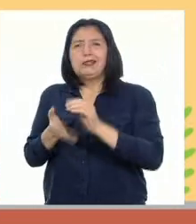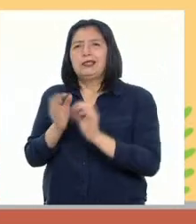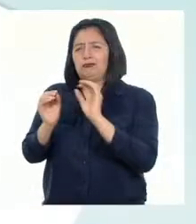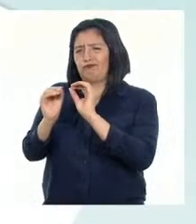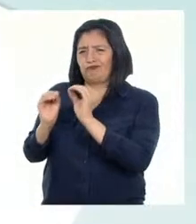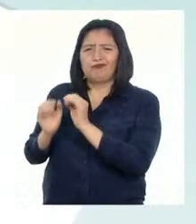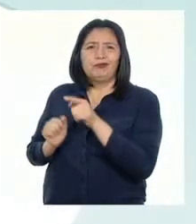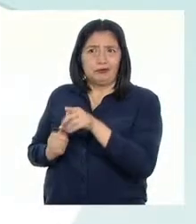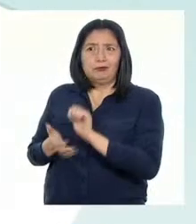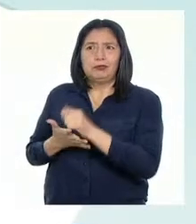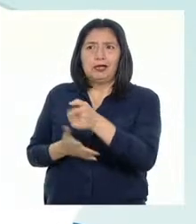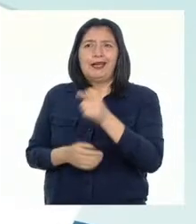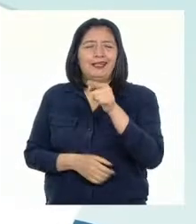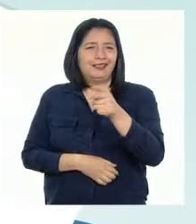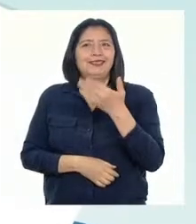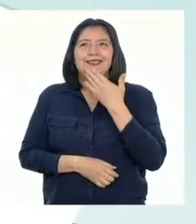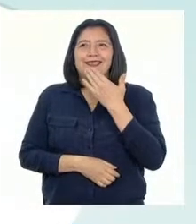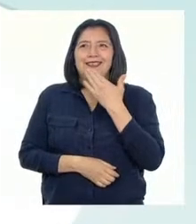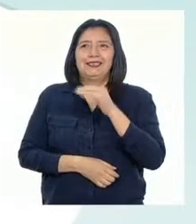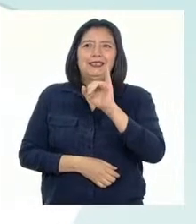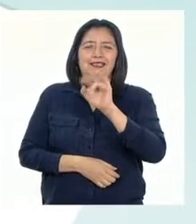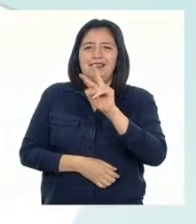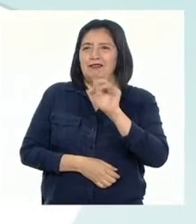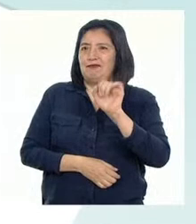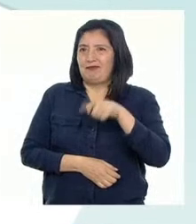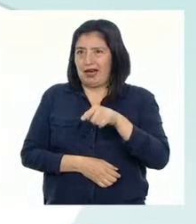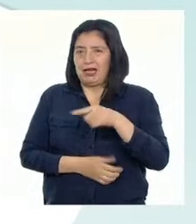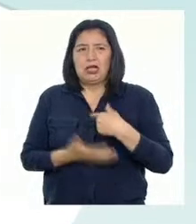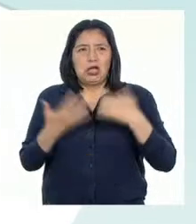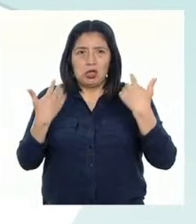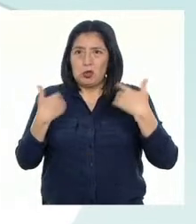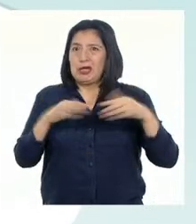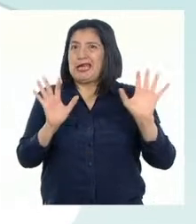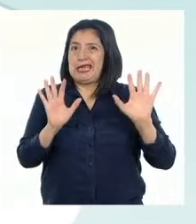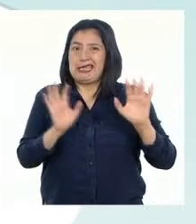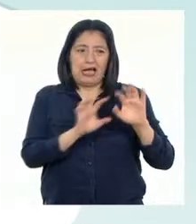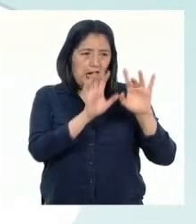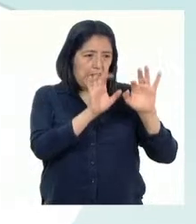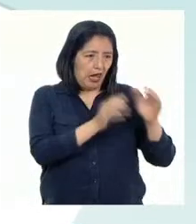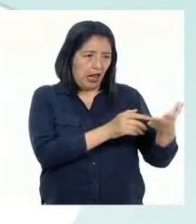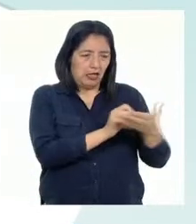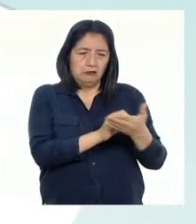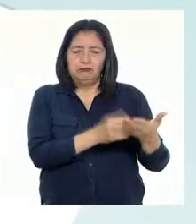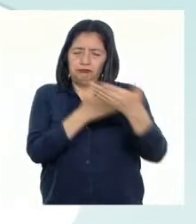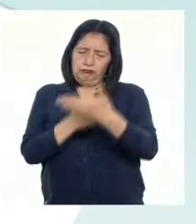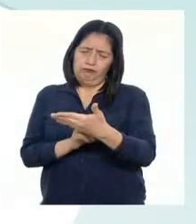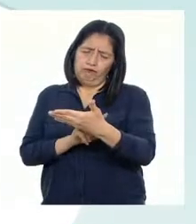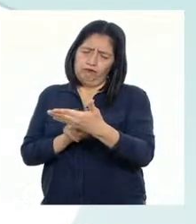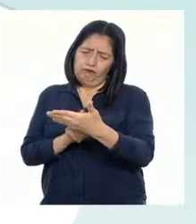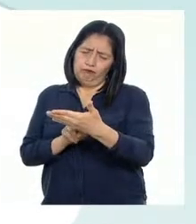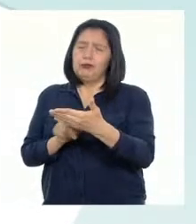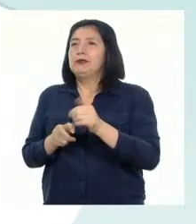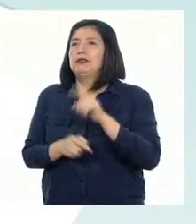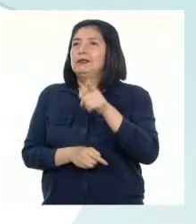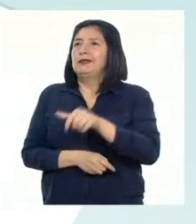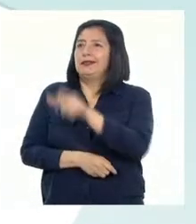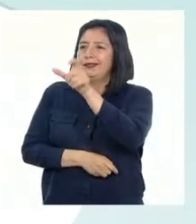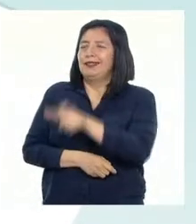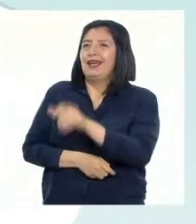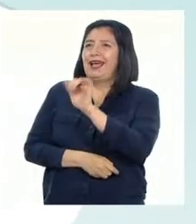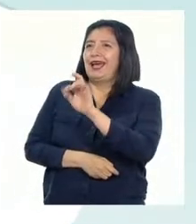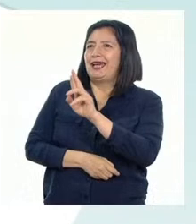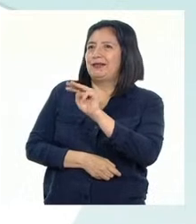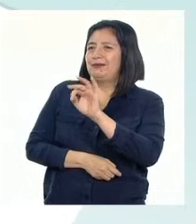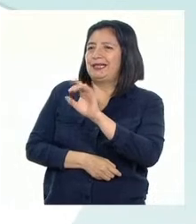final. Aquí está Iván, que revisa todo lo que se ha escrito en los guiones. Y Armando,